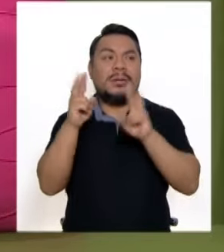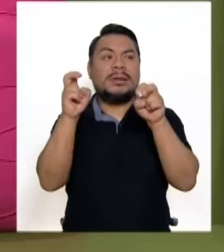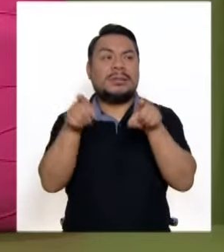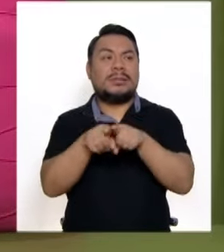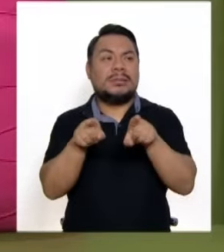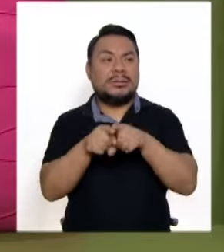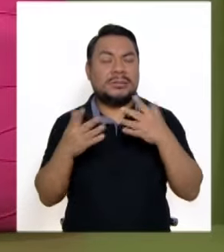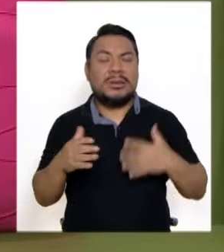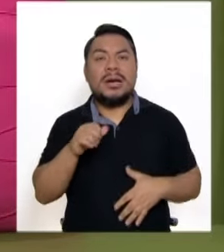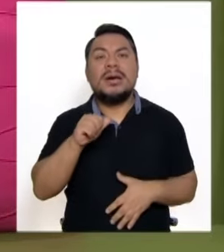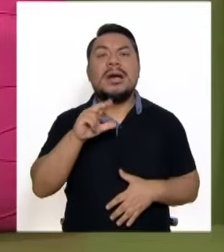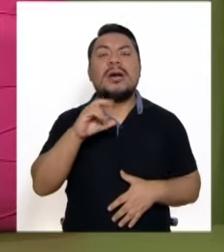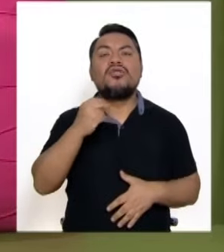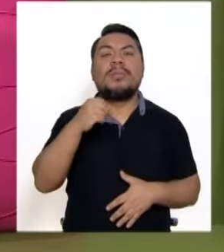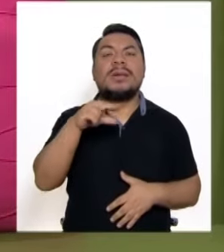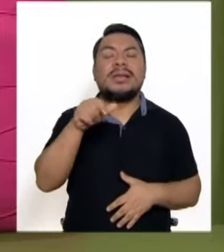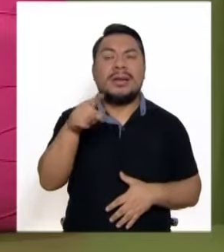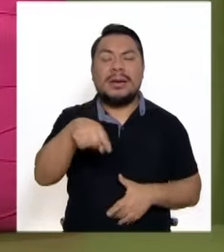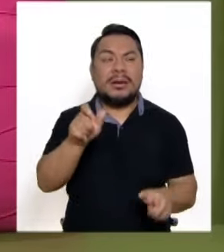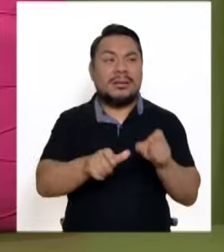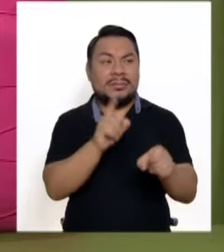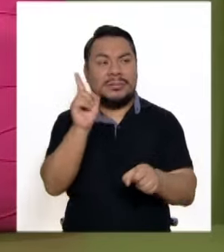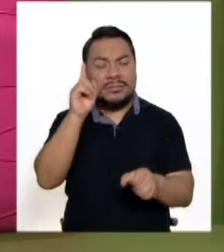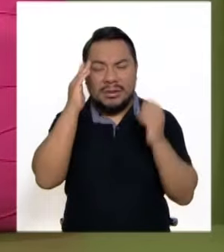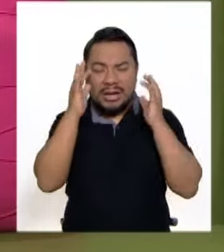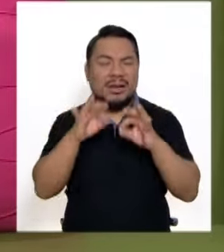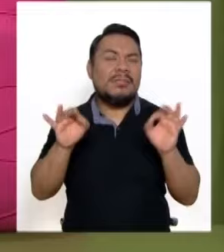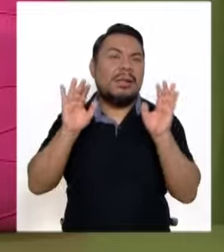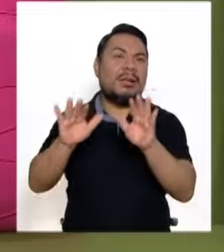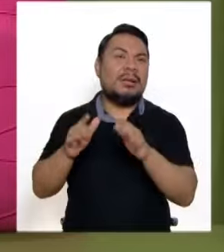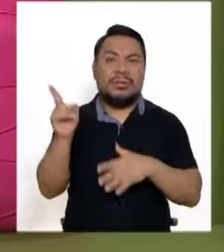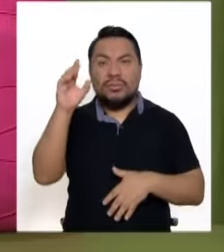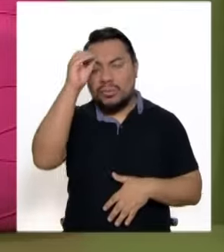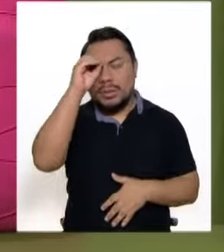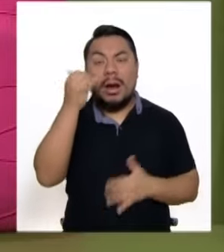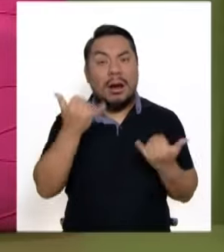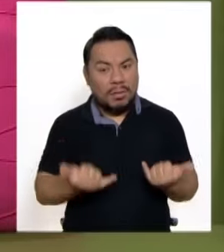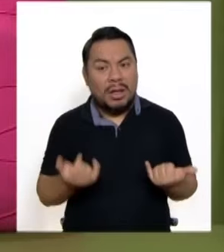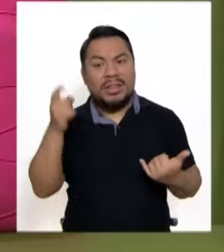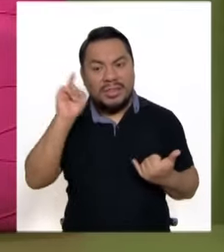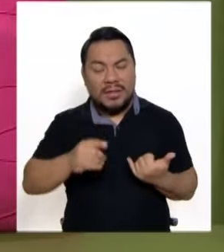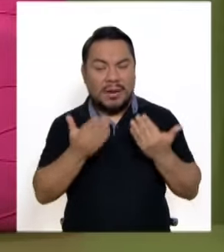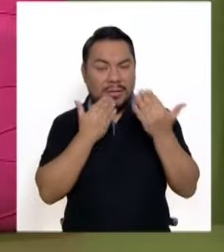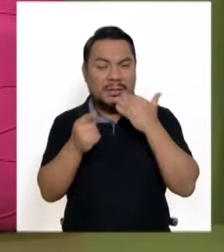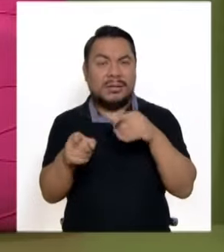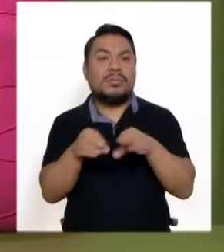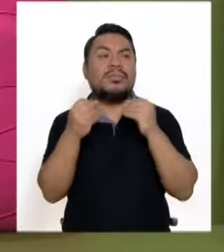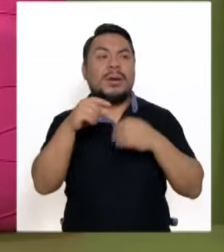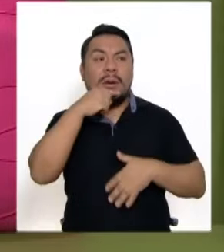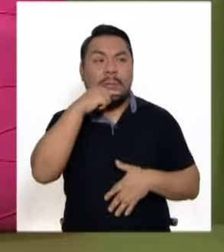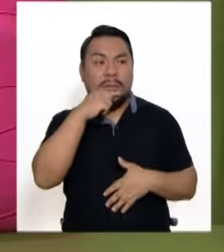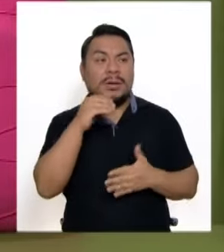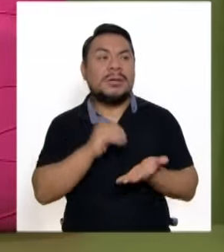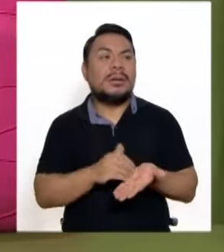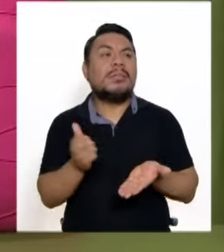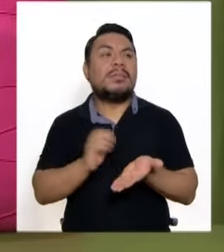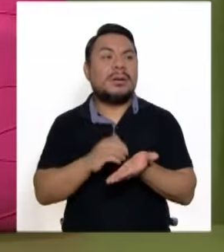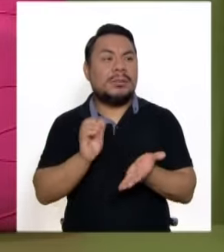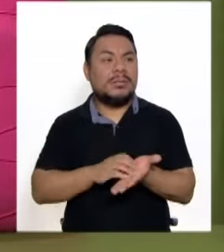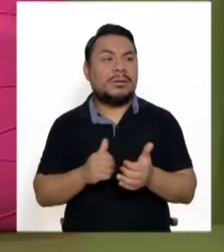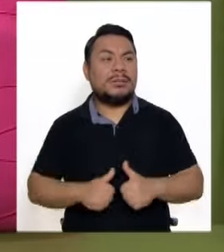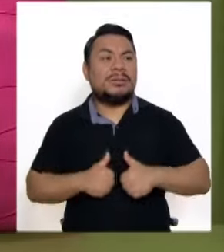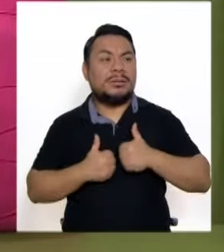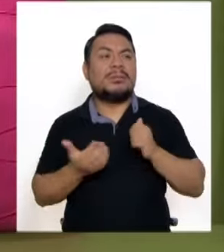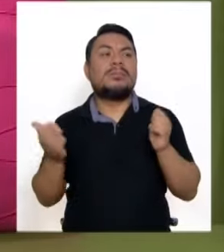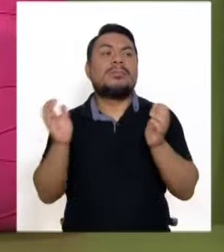la sarcopenia, que la gente no le está dando mucha importancia, pero creo que ahora tenemos que hablar, porque la mujer vive más, cada vez vive más y